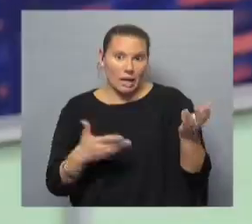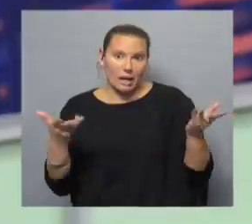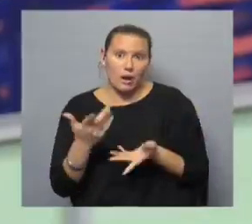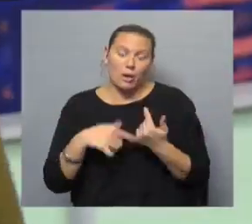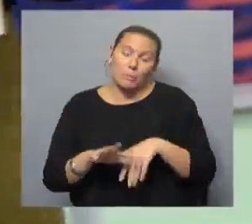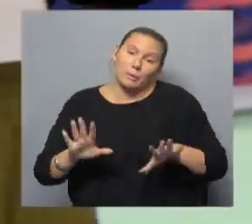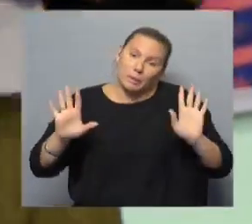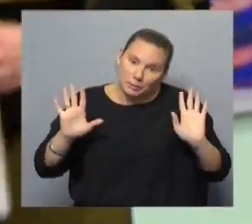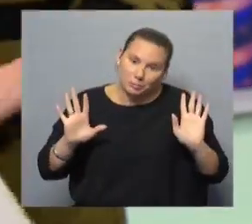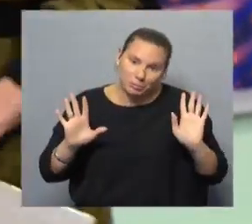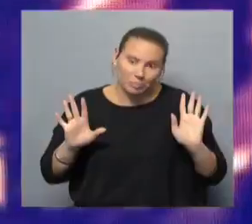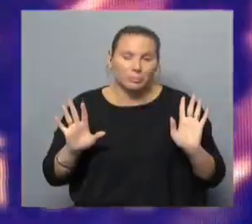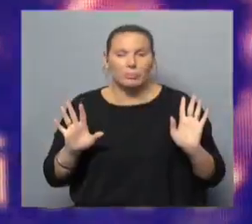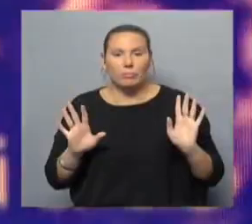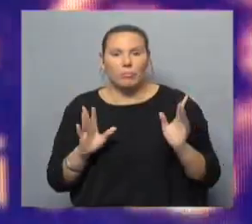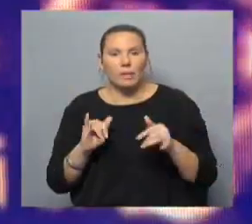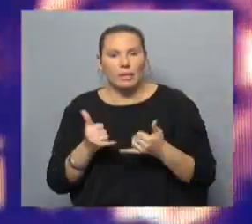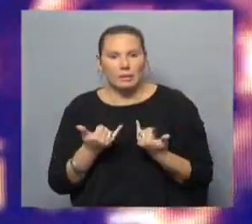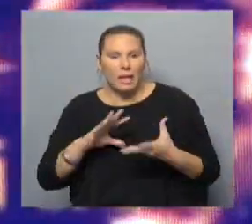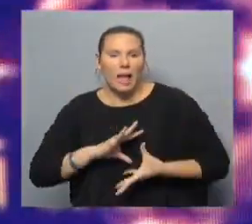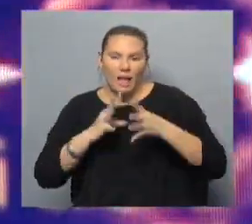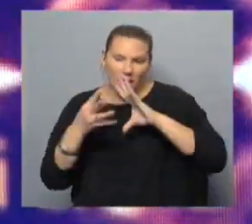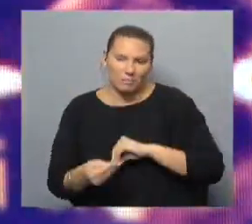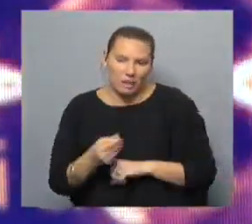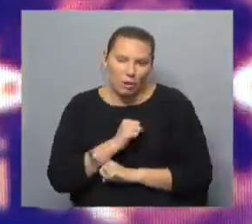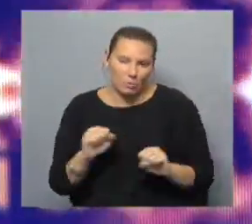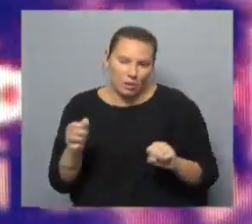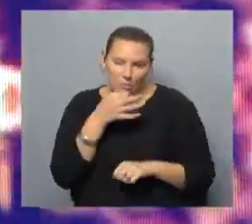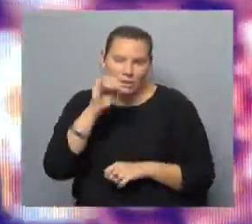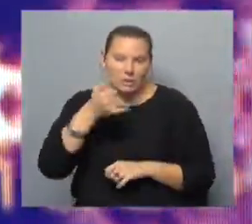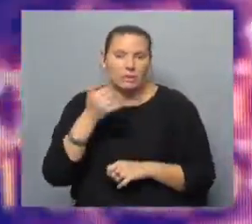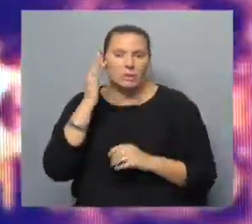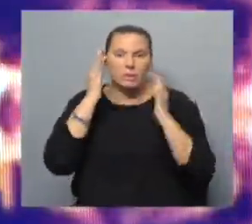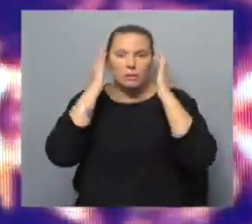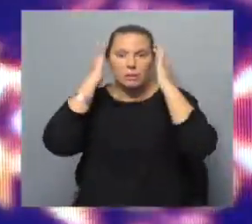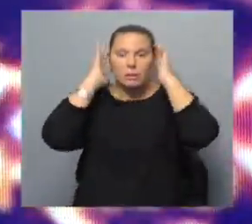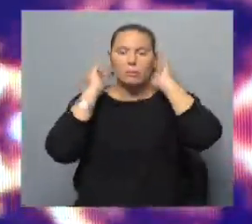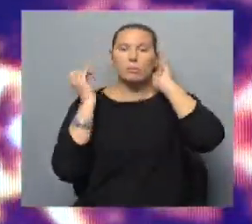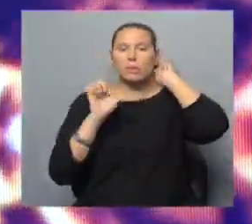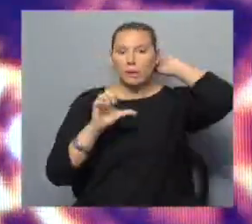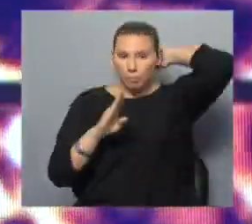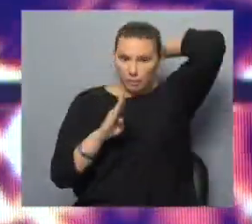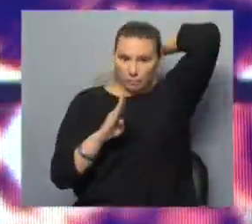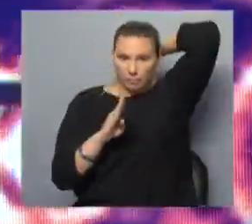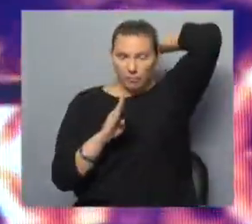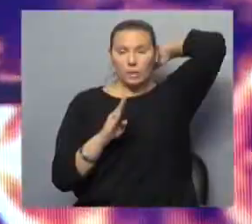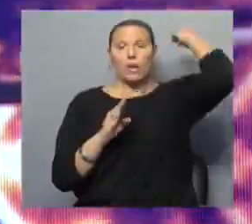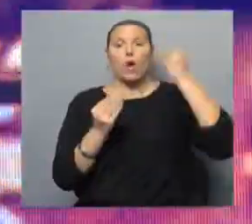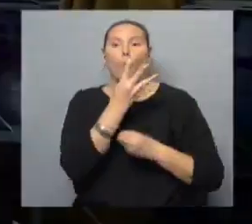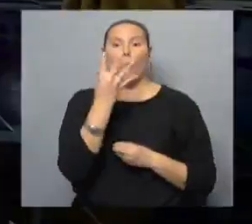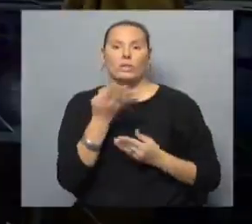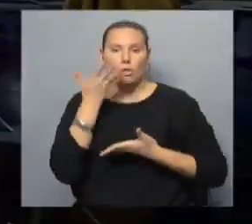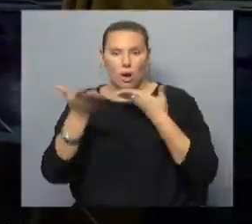bueno. Todo fríamente adaptado, podríamos decirlo. Perfecto. Bueno, un EP. Sí, decime. No, cuatro